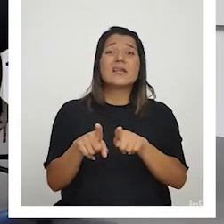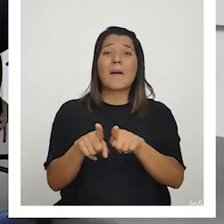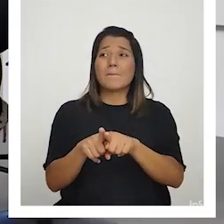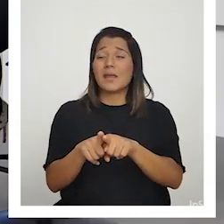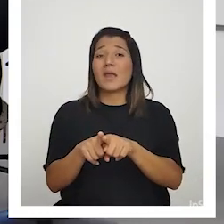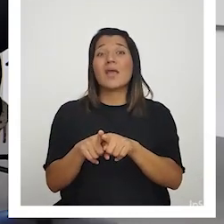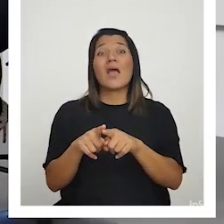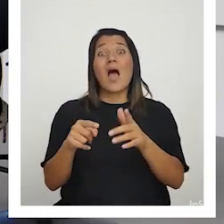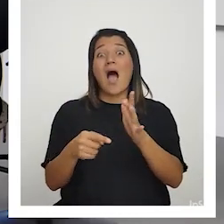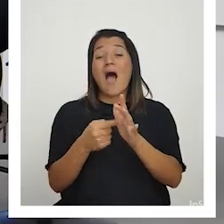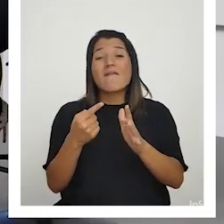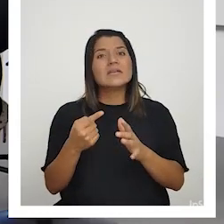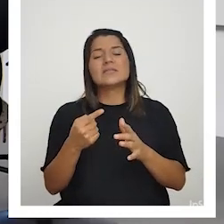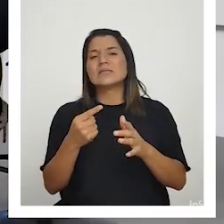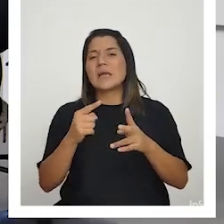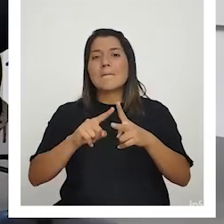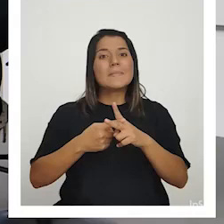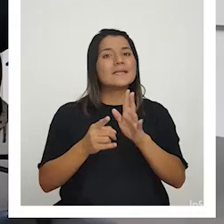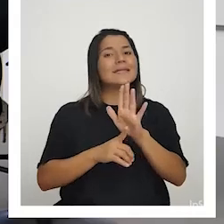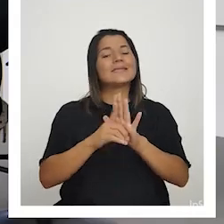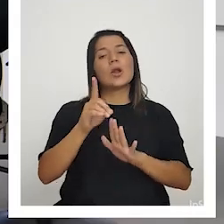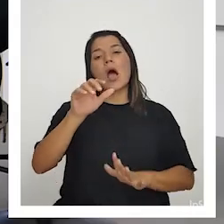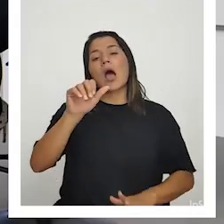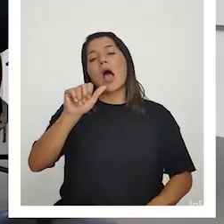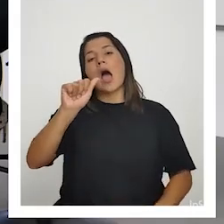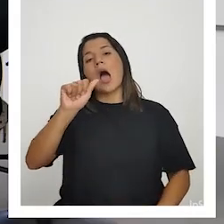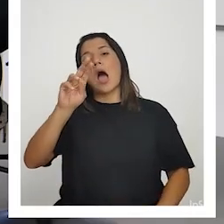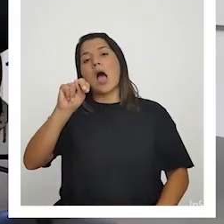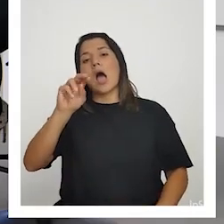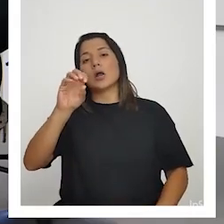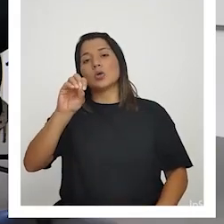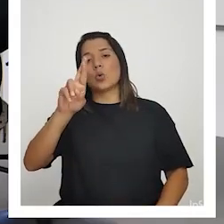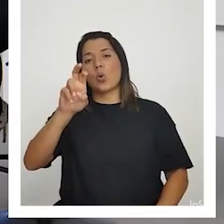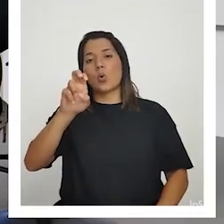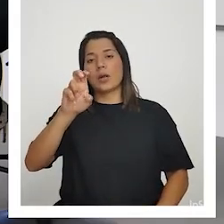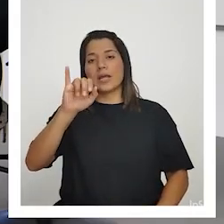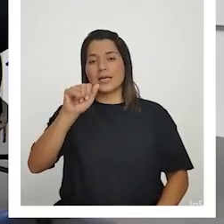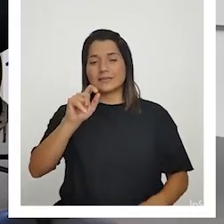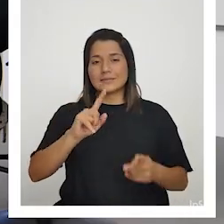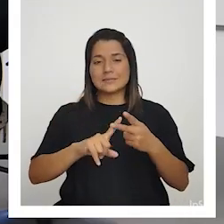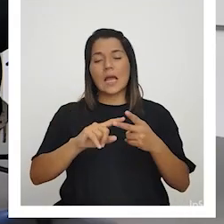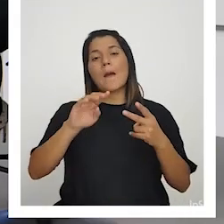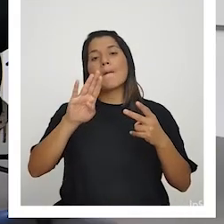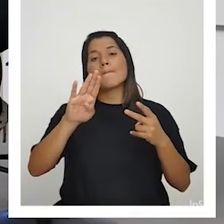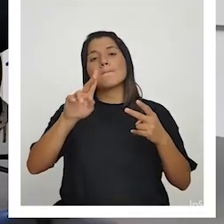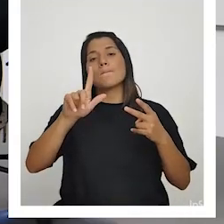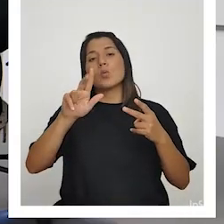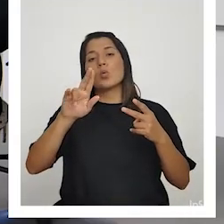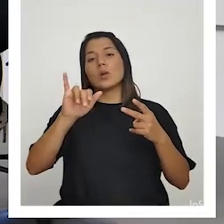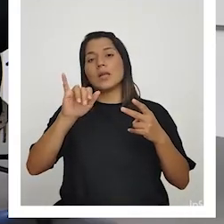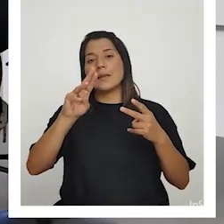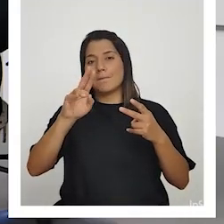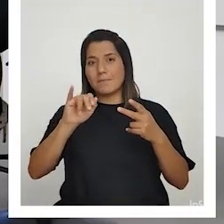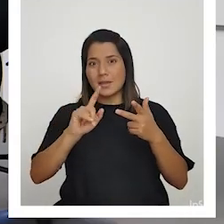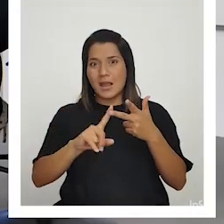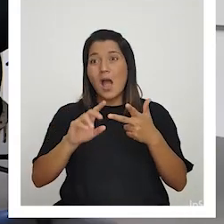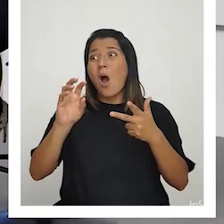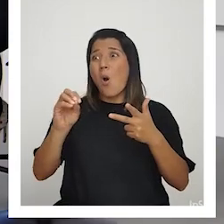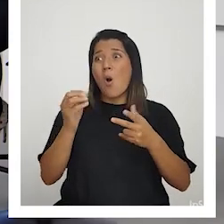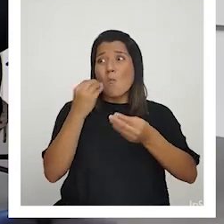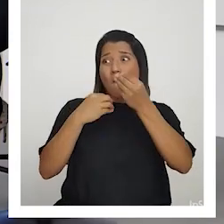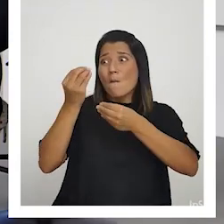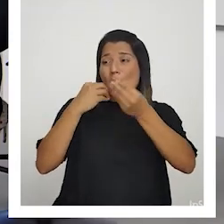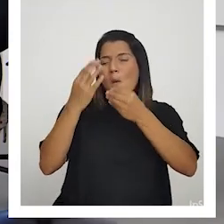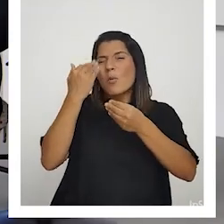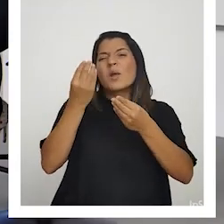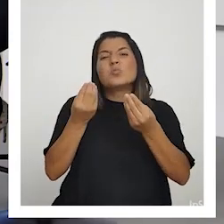bien completamente al contrario, que comen demasiado porque están muy ansiosos, muy estresados por su situación, incluso desgraciadamente todavía se